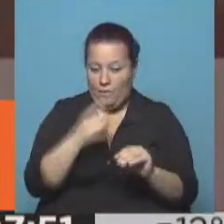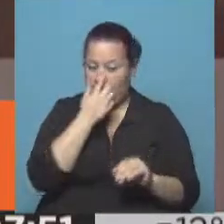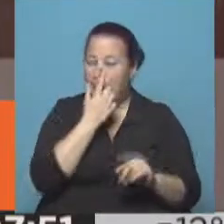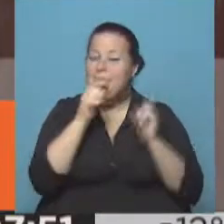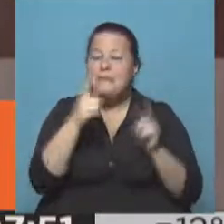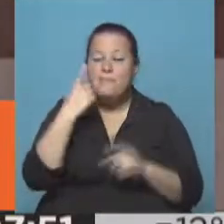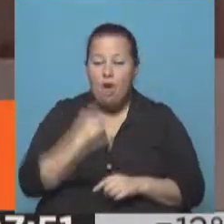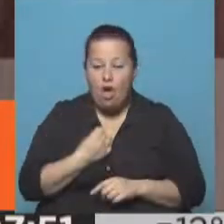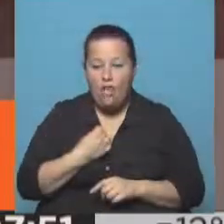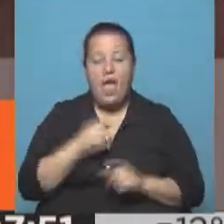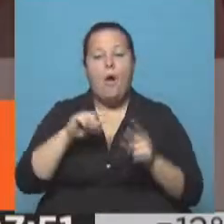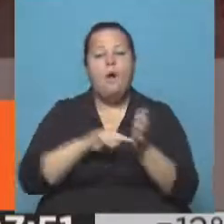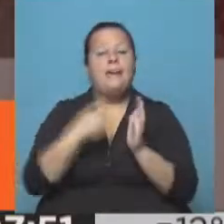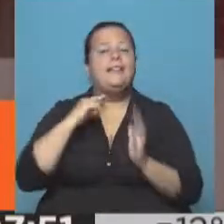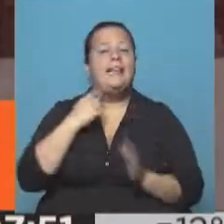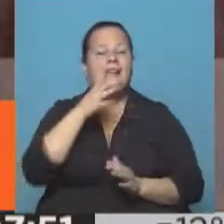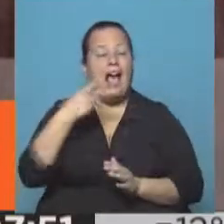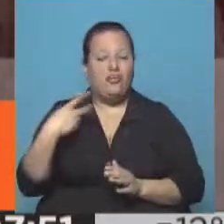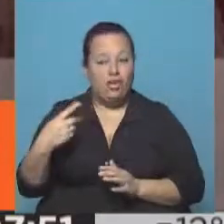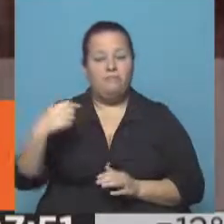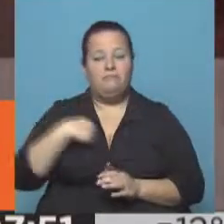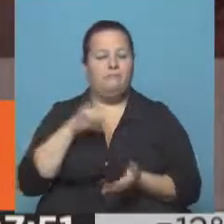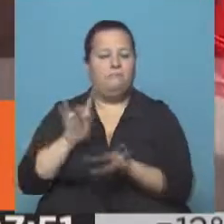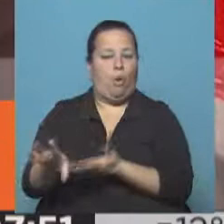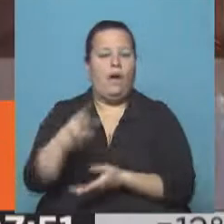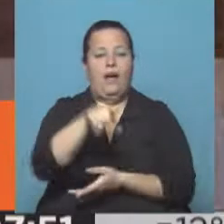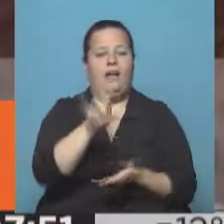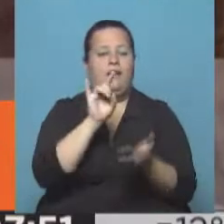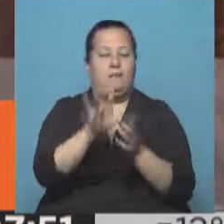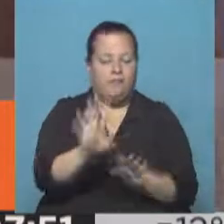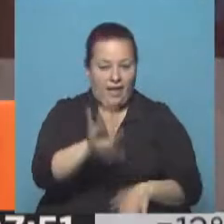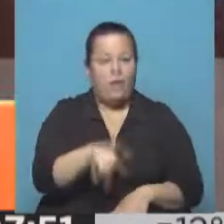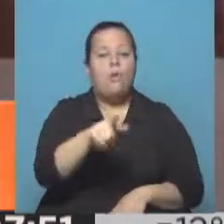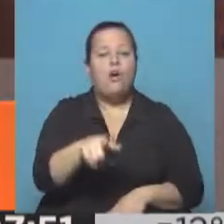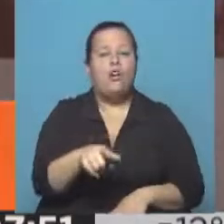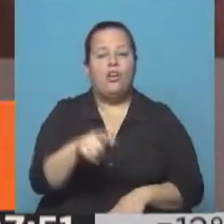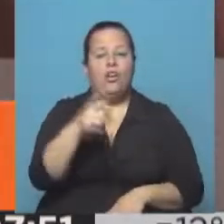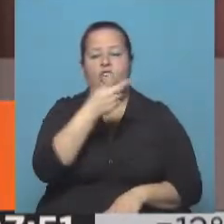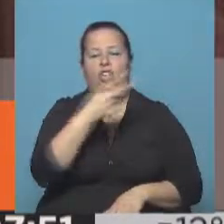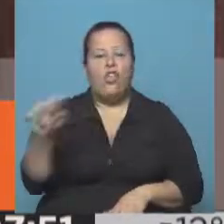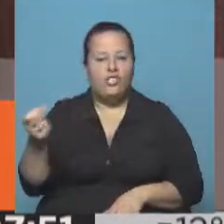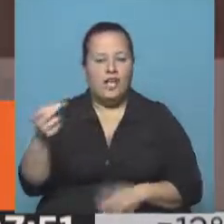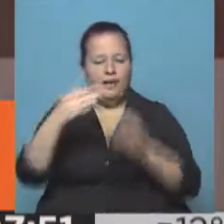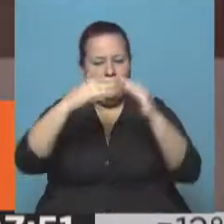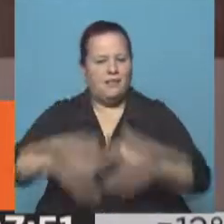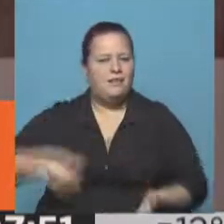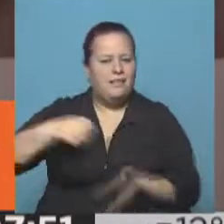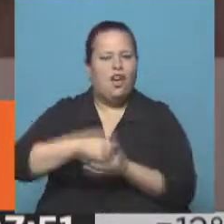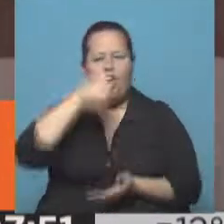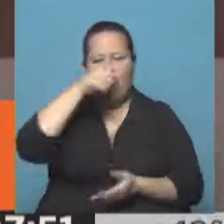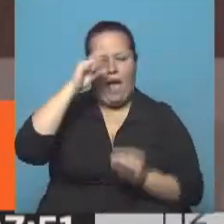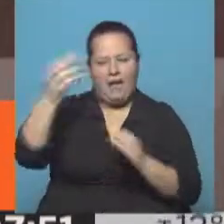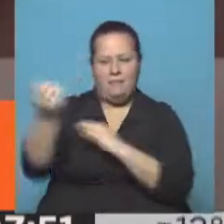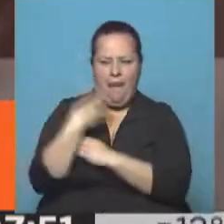mismo día puesto 13 y 14 A mí me bochar a Vilma la de en su caso Vilma 200 me mandaron el domingo a la